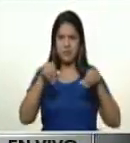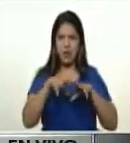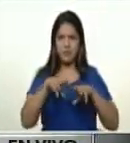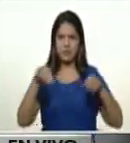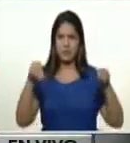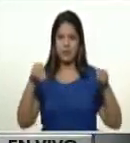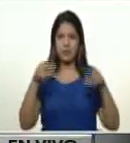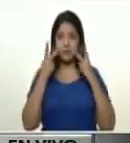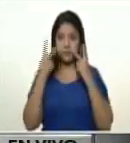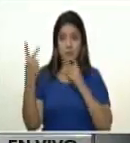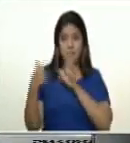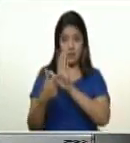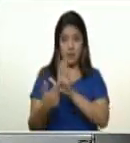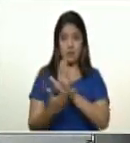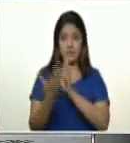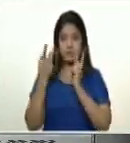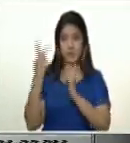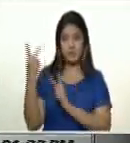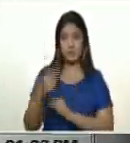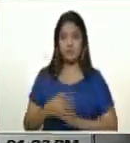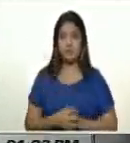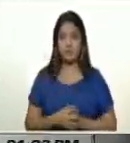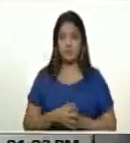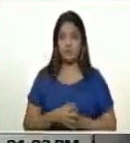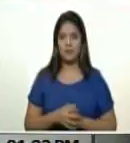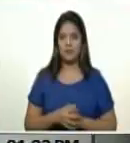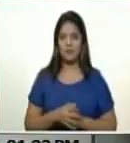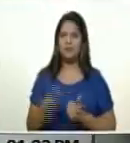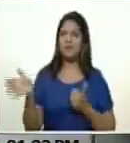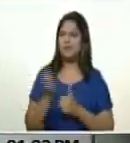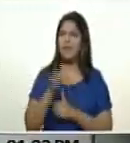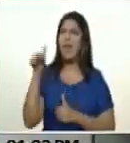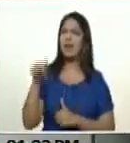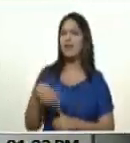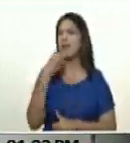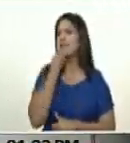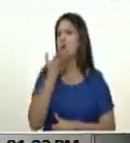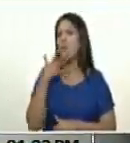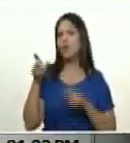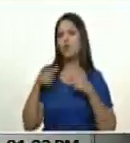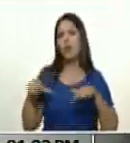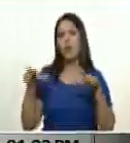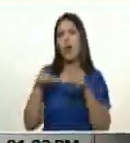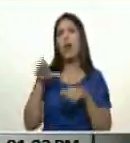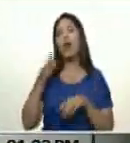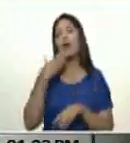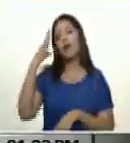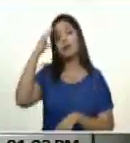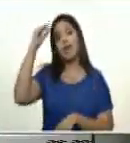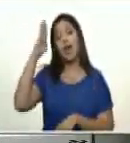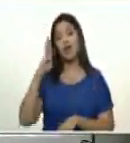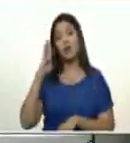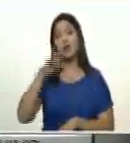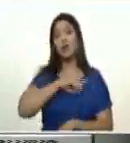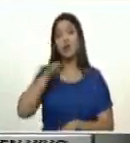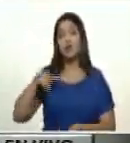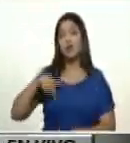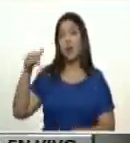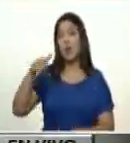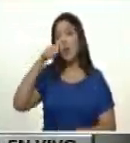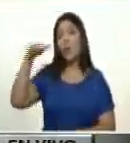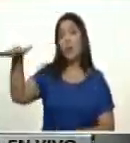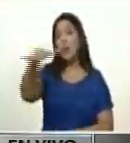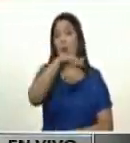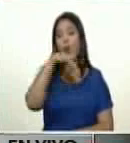Perdón, la arcilla. La arcilla se consigue en esta hermosa tierra. Gracias a Dios, somos un pueblo hecho de